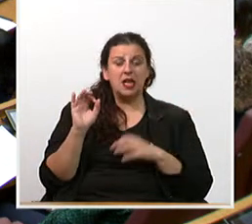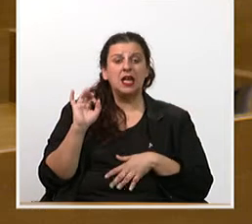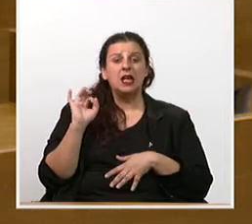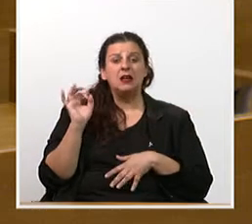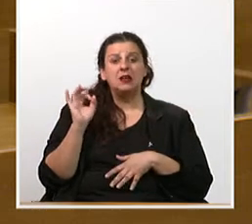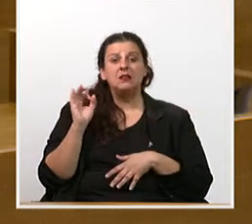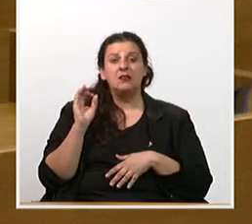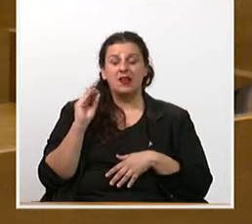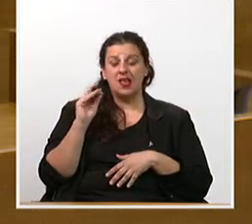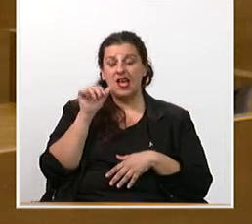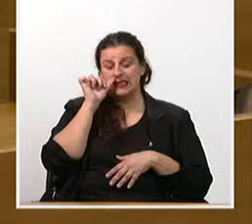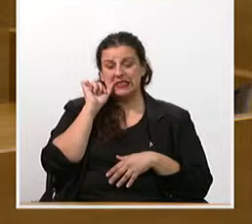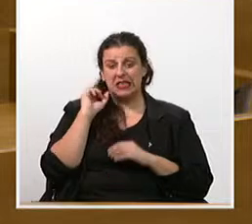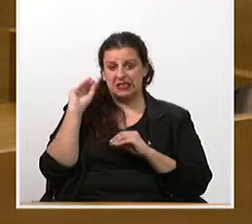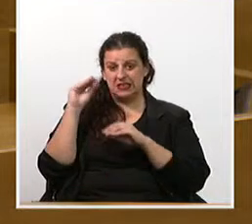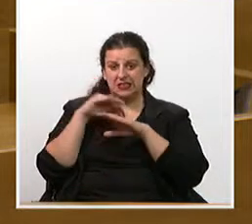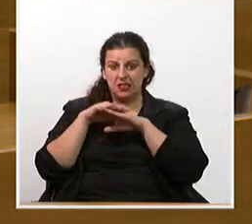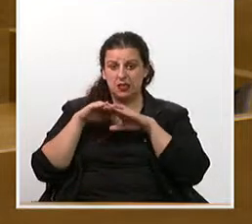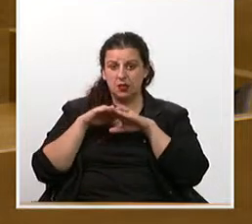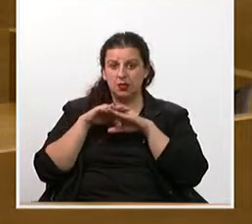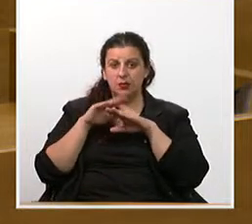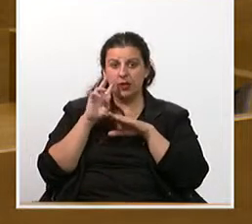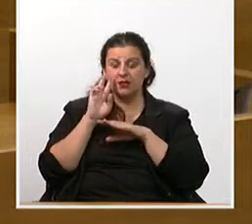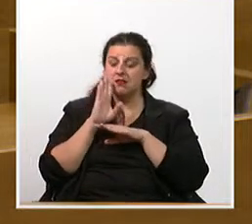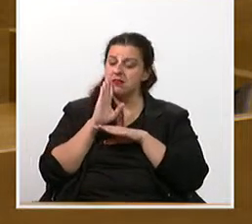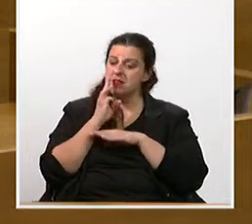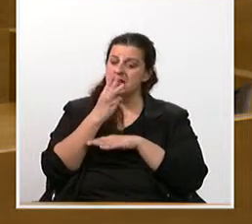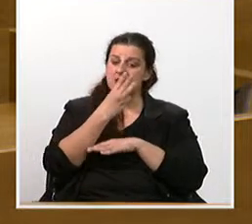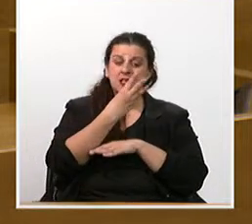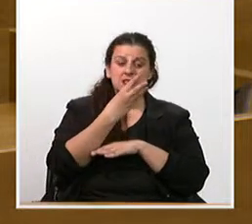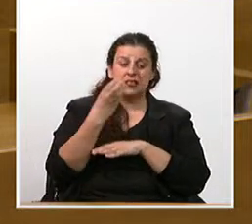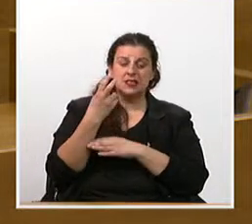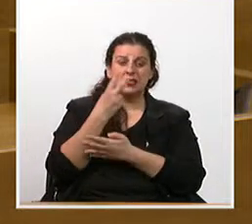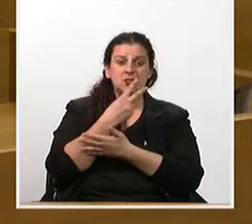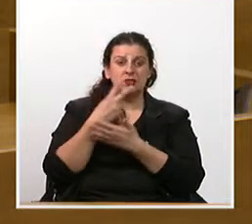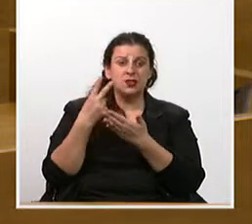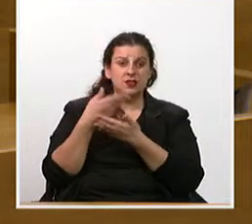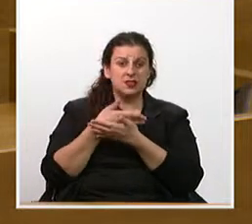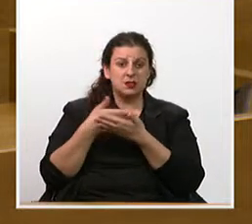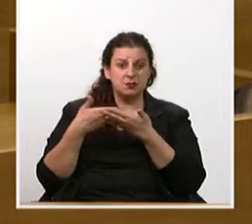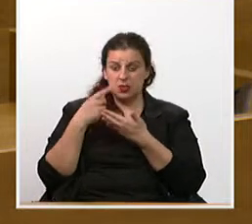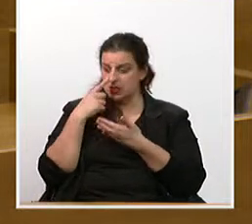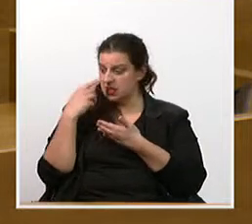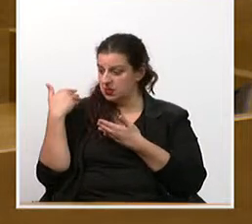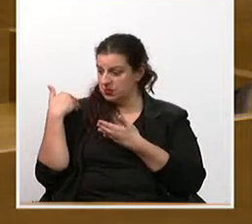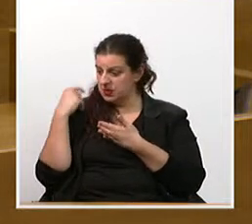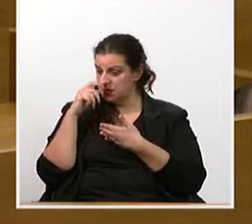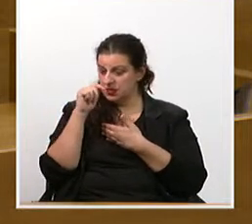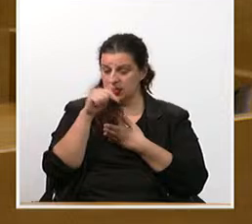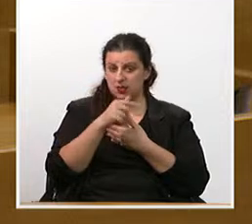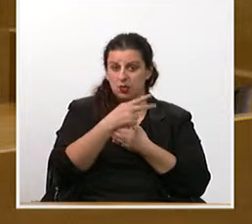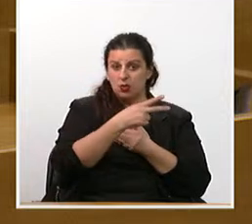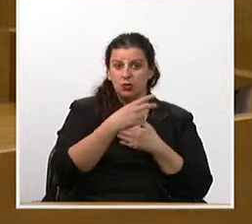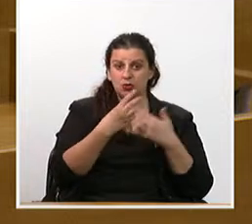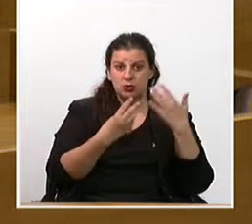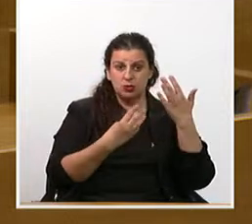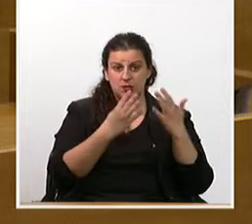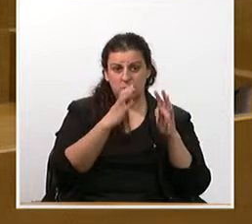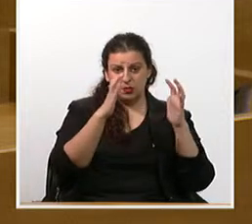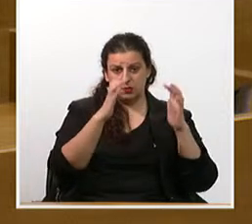ejecutivo de Pedro Sánchez se ha pasado de 317 millones del año 2023 a 284 para